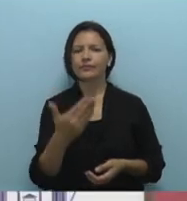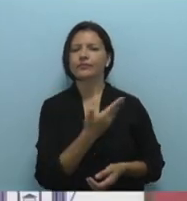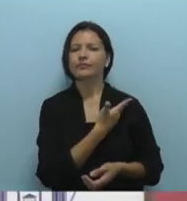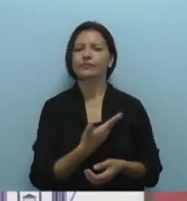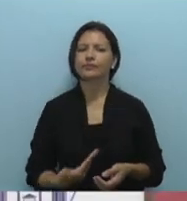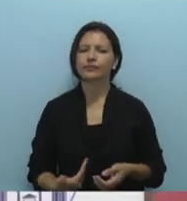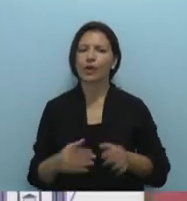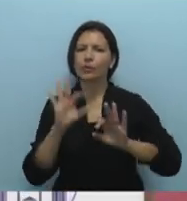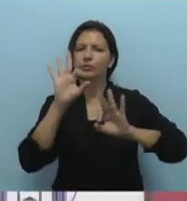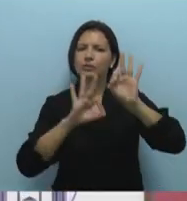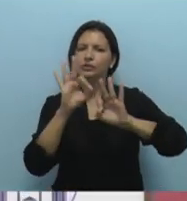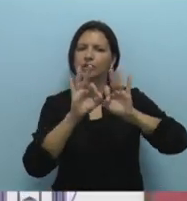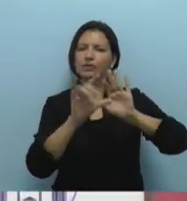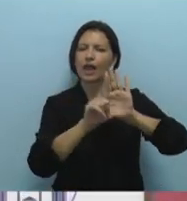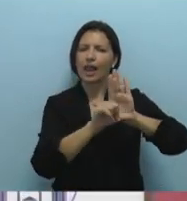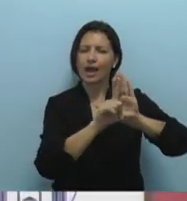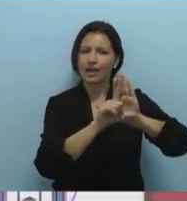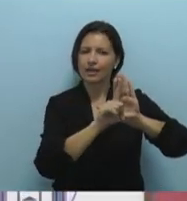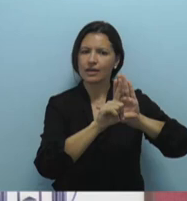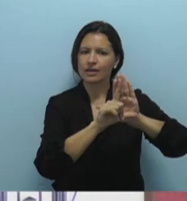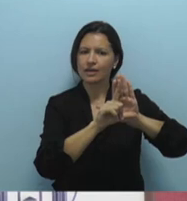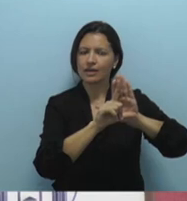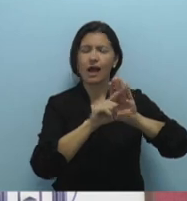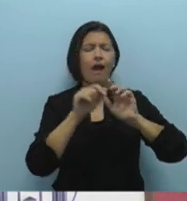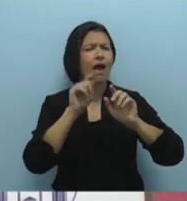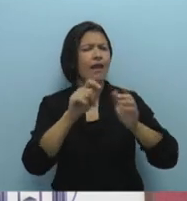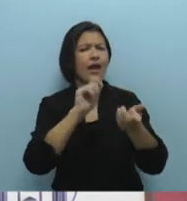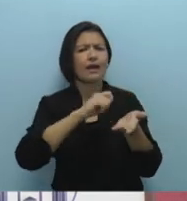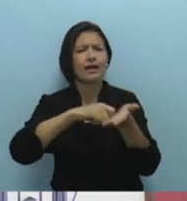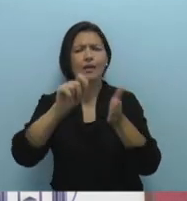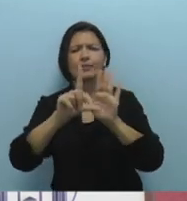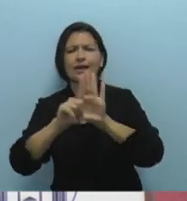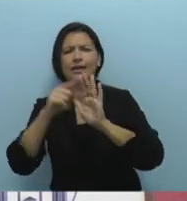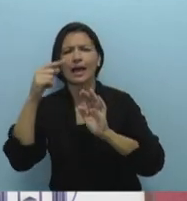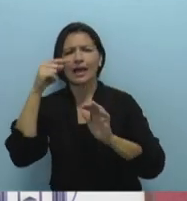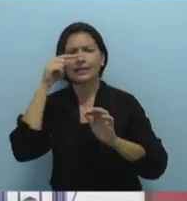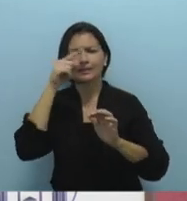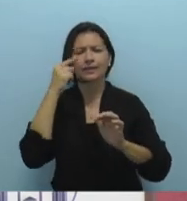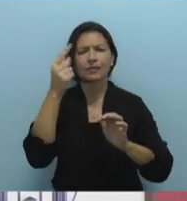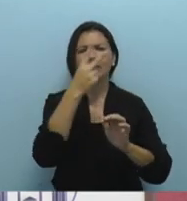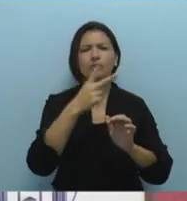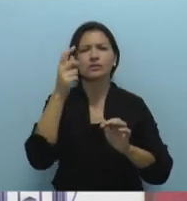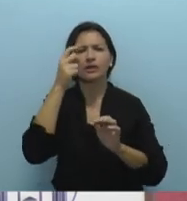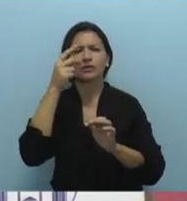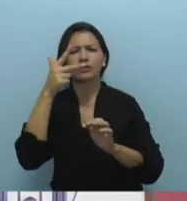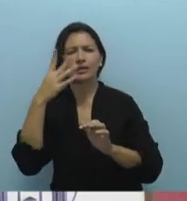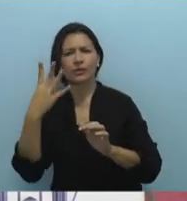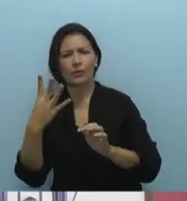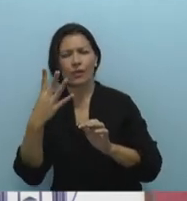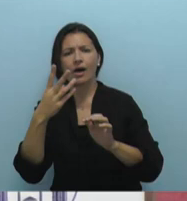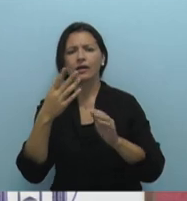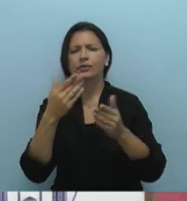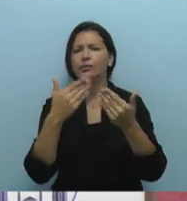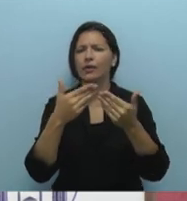ingreso de un proyecto de ley que modifica la actual ley número 7.234 y sus modificatorias a fin